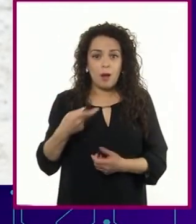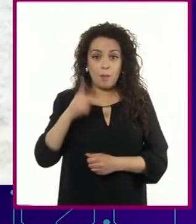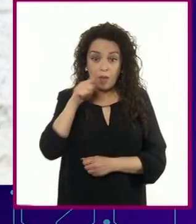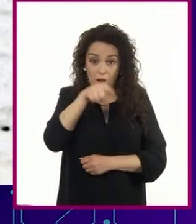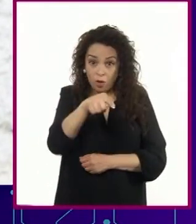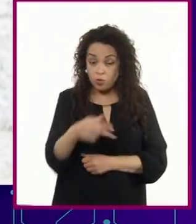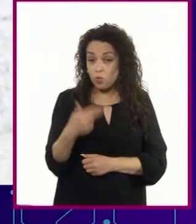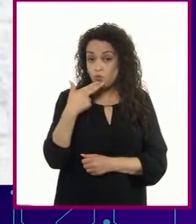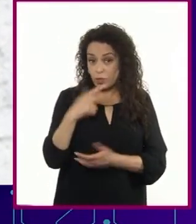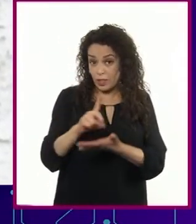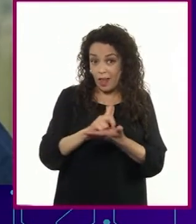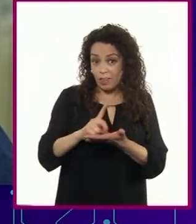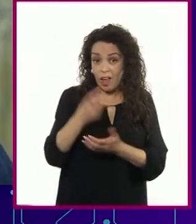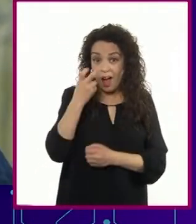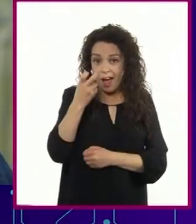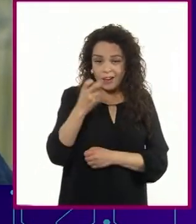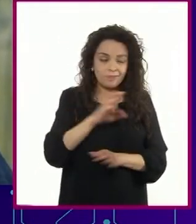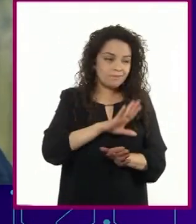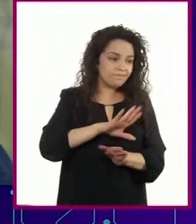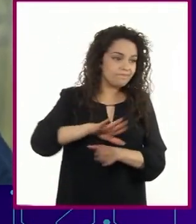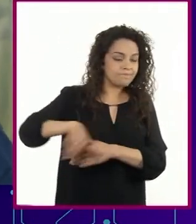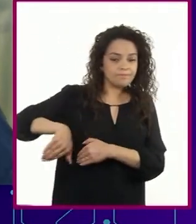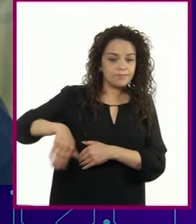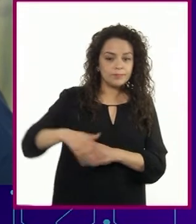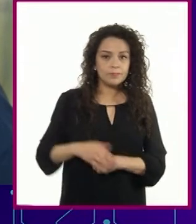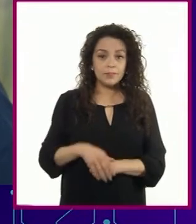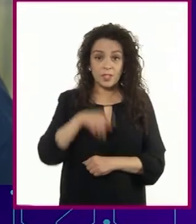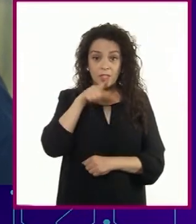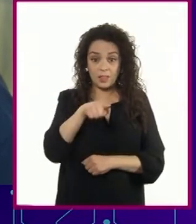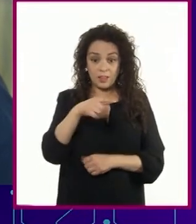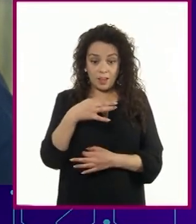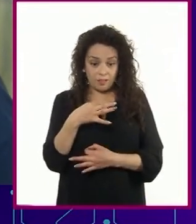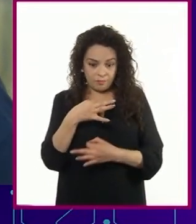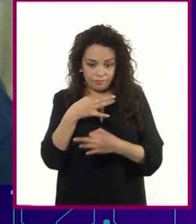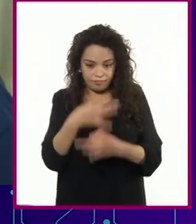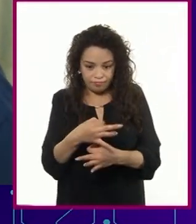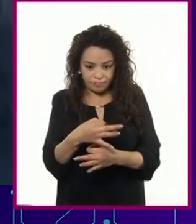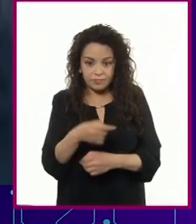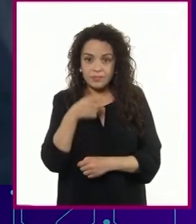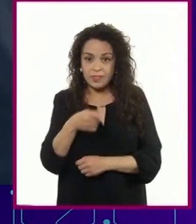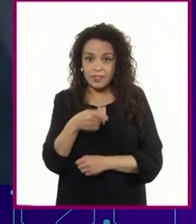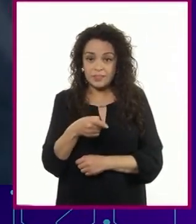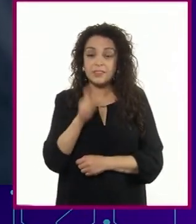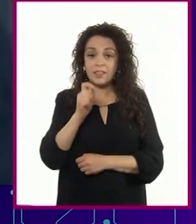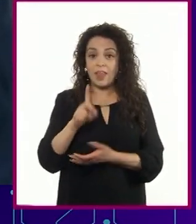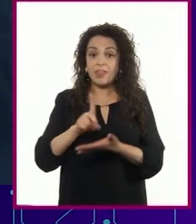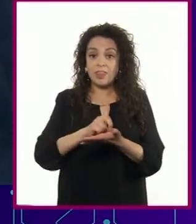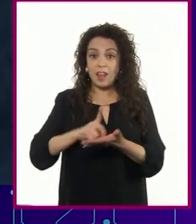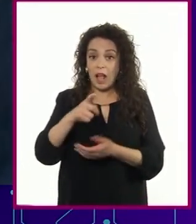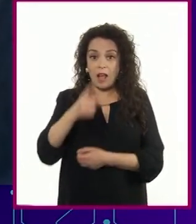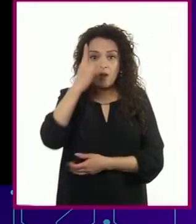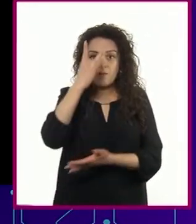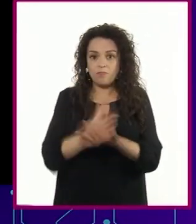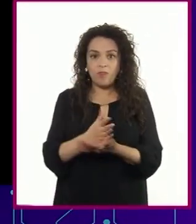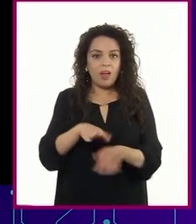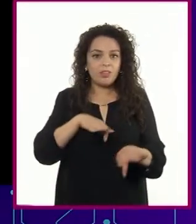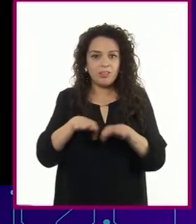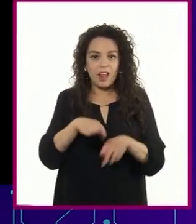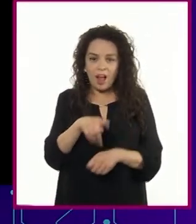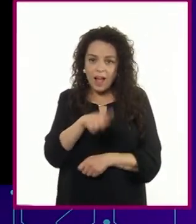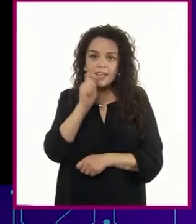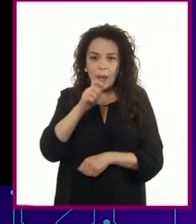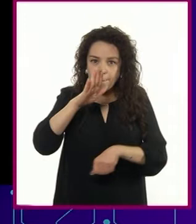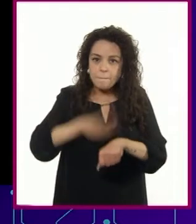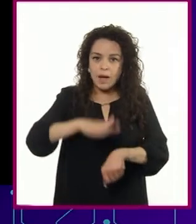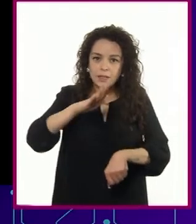todas esas cosas se van alejando. Se vuelve tu vida, es tu trabajo. Al ser una adicta a la heroína, ese se convierte en tu único trabajo.